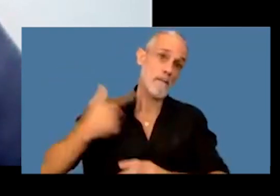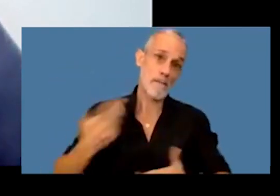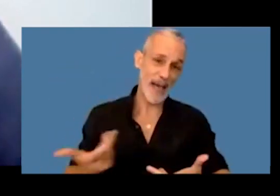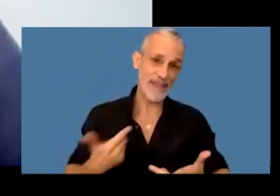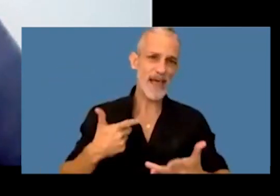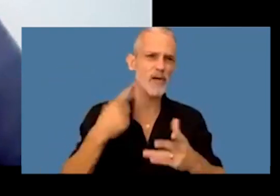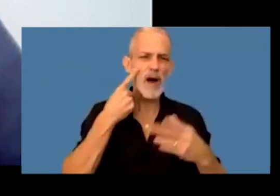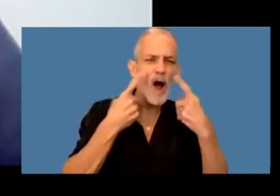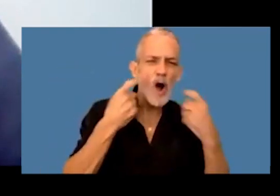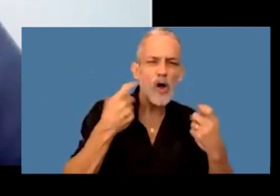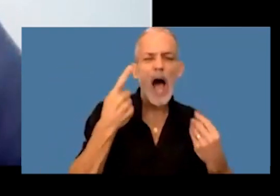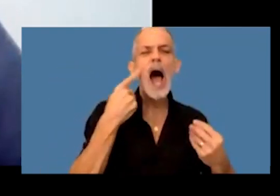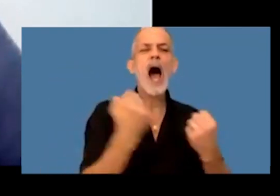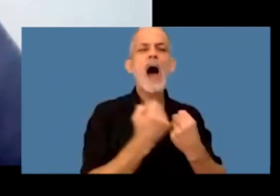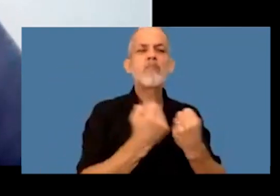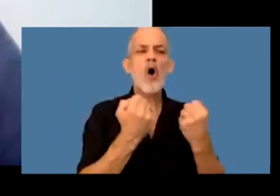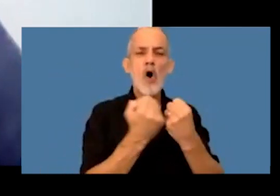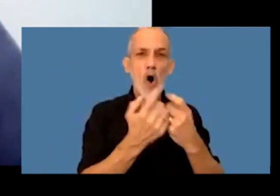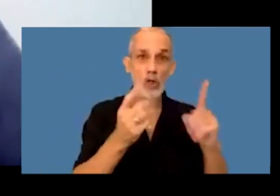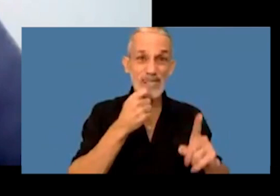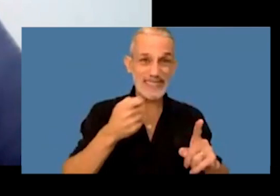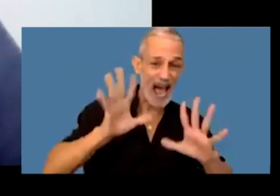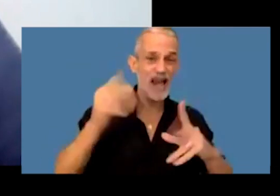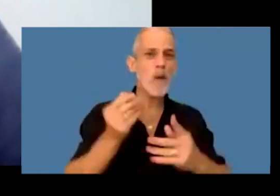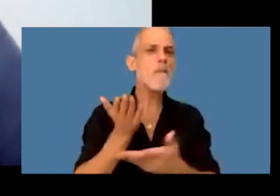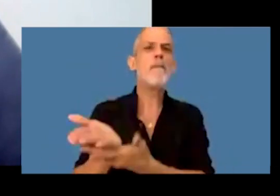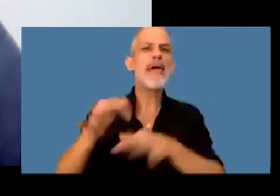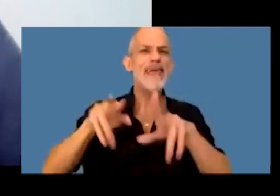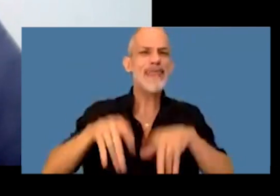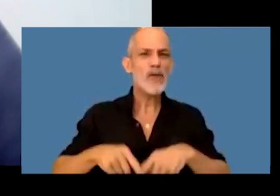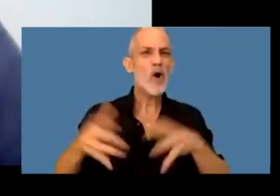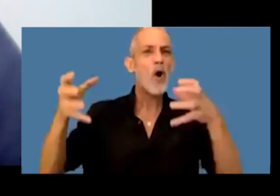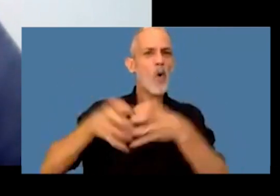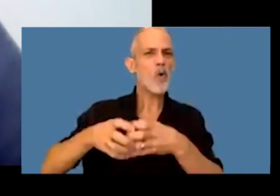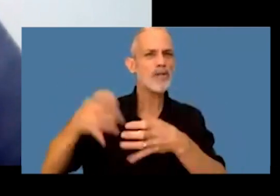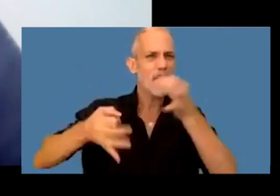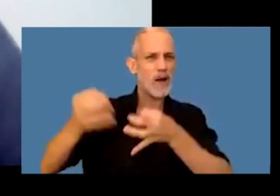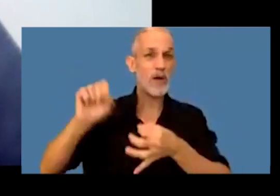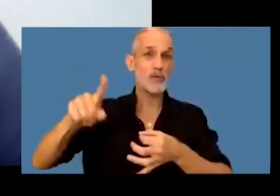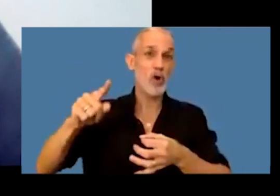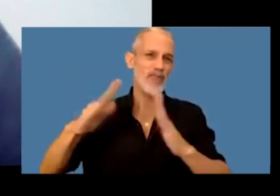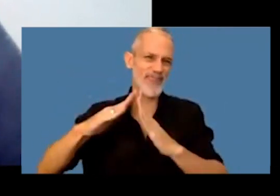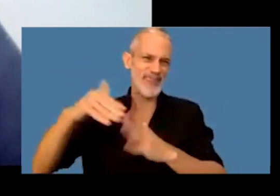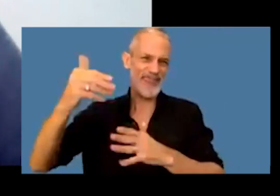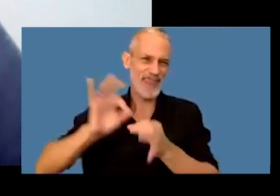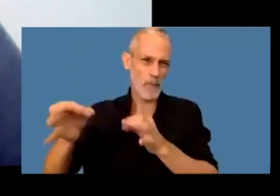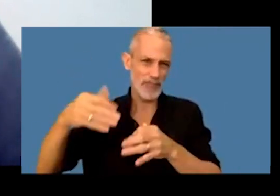nosotros mismos, y también si hay que hacer algún pedido a la Junta Evaluadora según su domicilio, lo